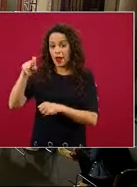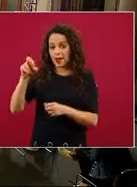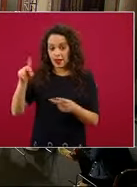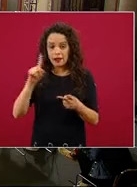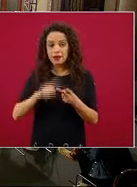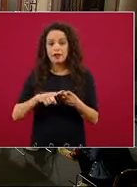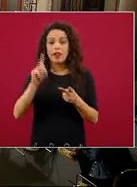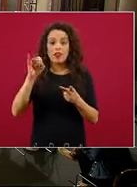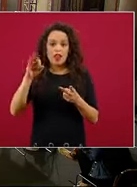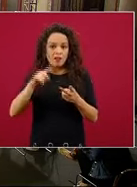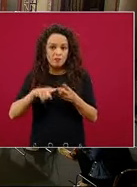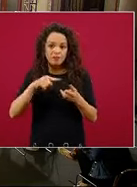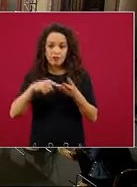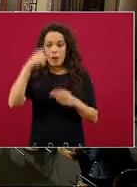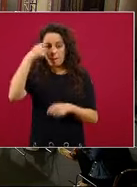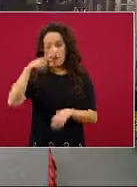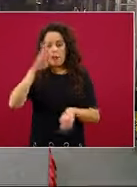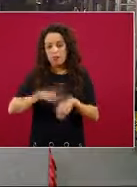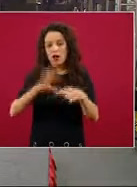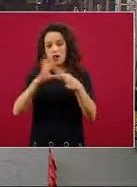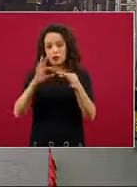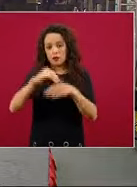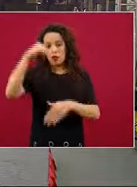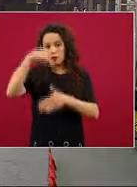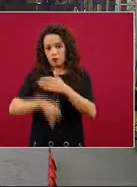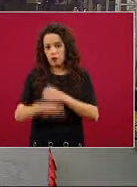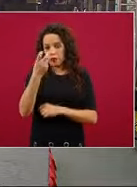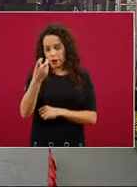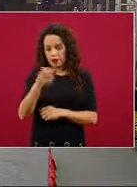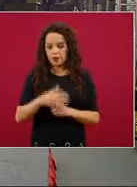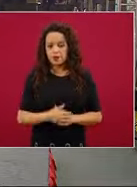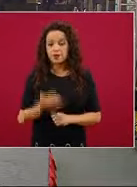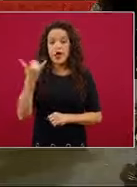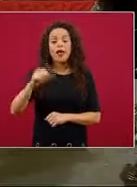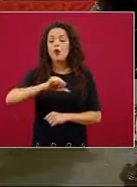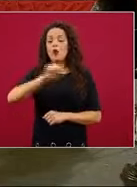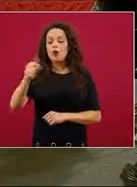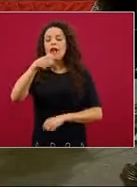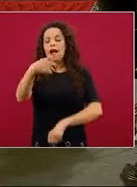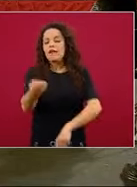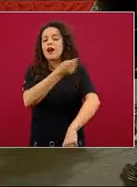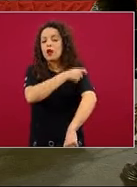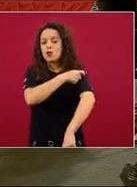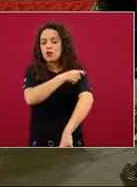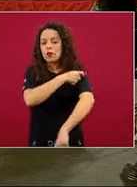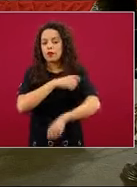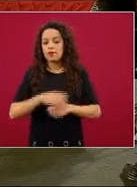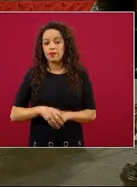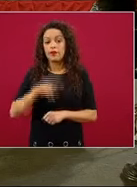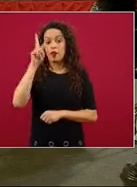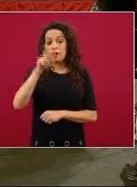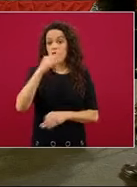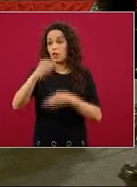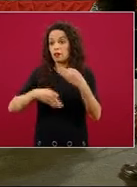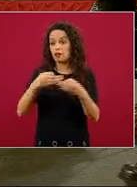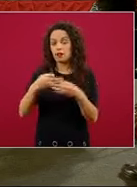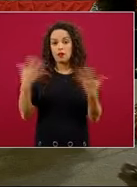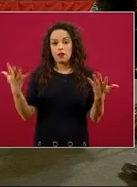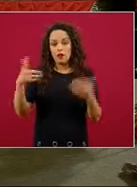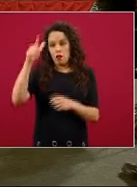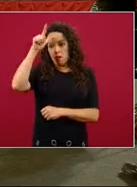específica. Muchas gracias, Daniela. Lo de la vacuna ha causado desconcierto, como lo